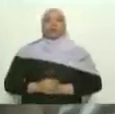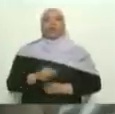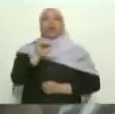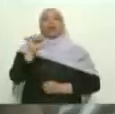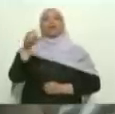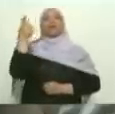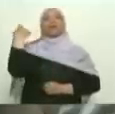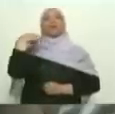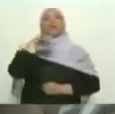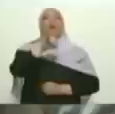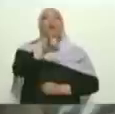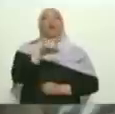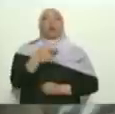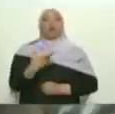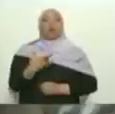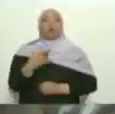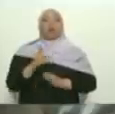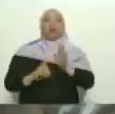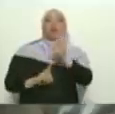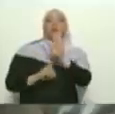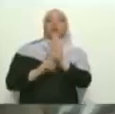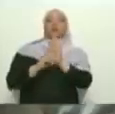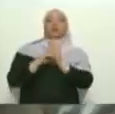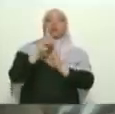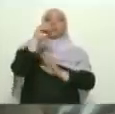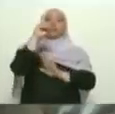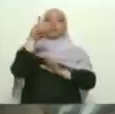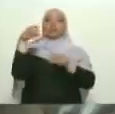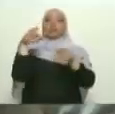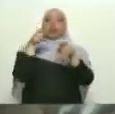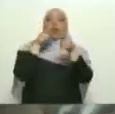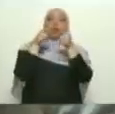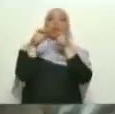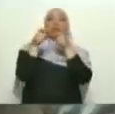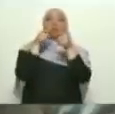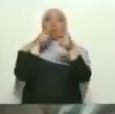vamos a desarrollar esta rueda de prensa